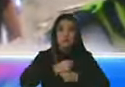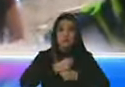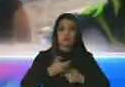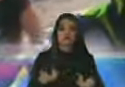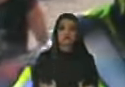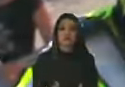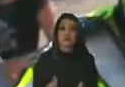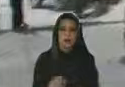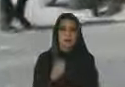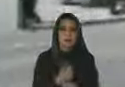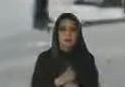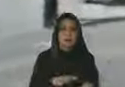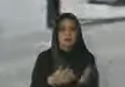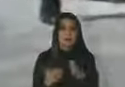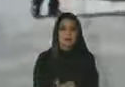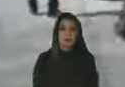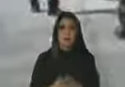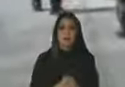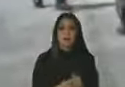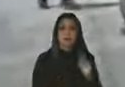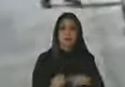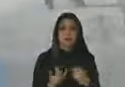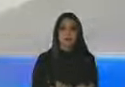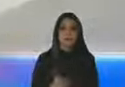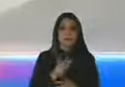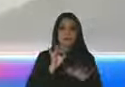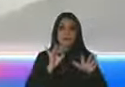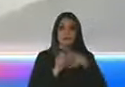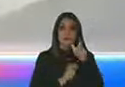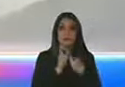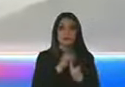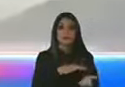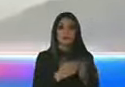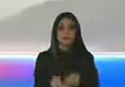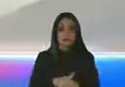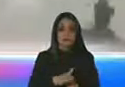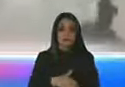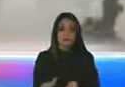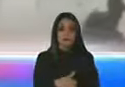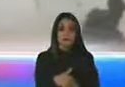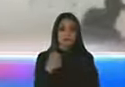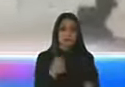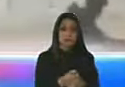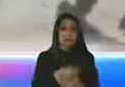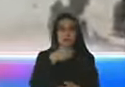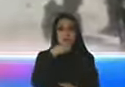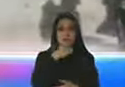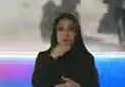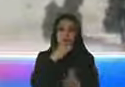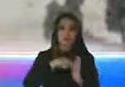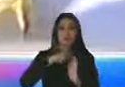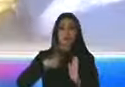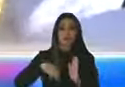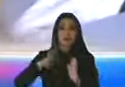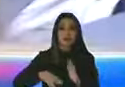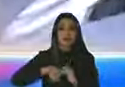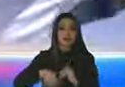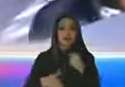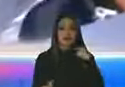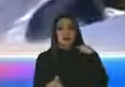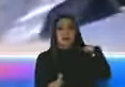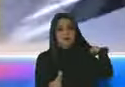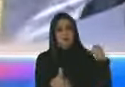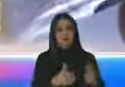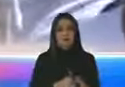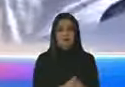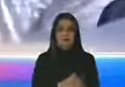acaba de fallecer. Hasta la fecha, 38 personas han fallecido por accidentes de tránsito entre Manta, Montecristi y Jaramijó. Sí, pues ya no, pues ya,